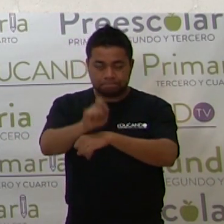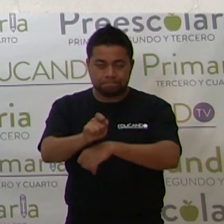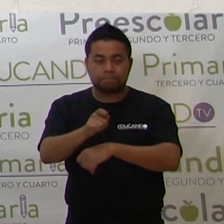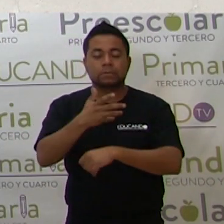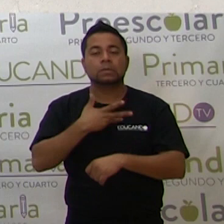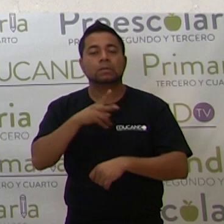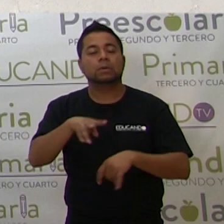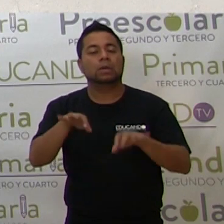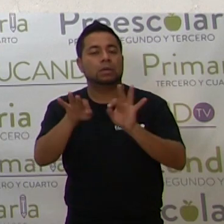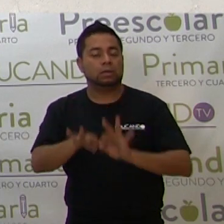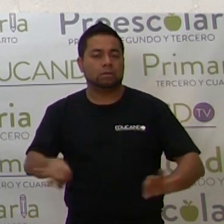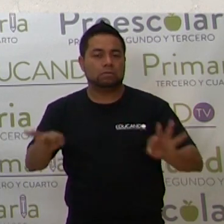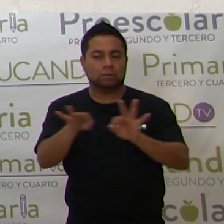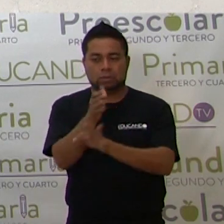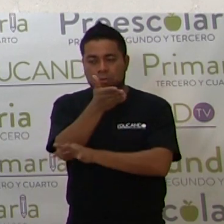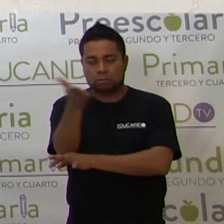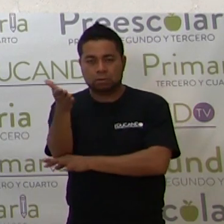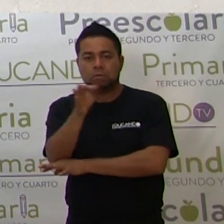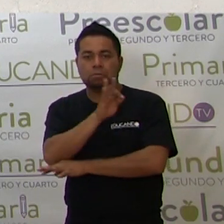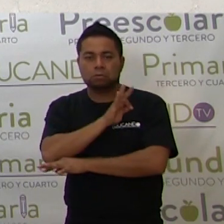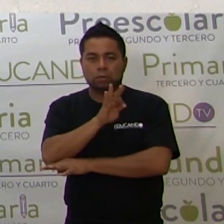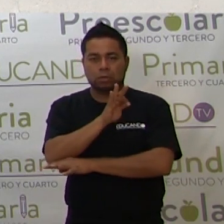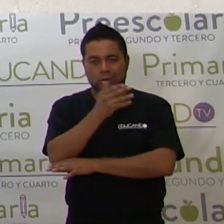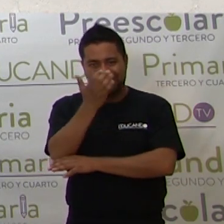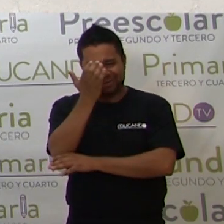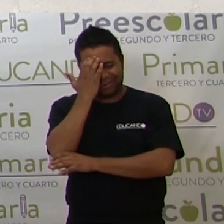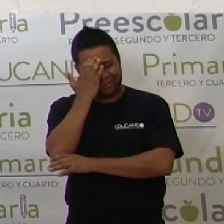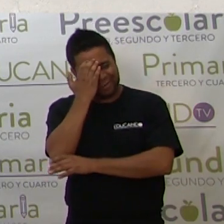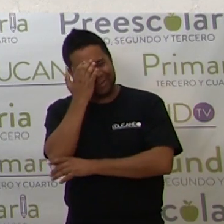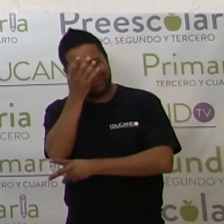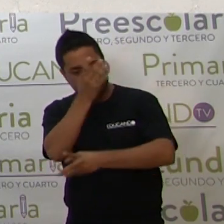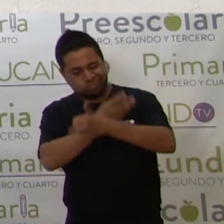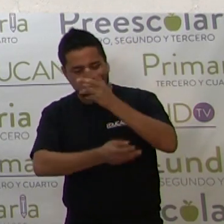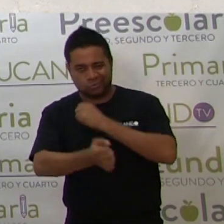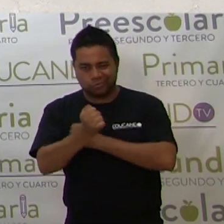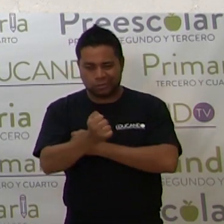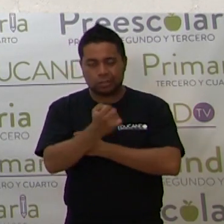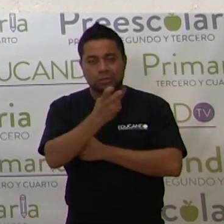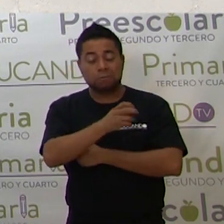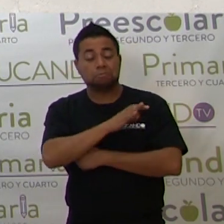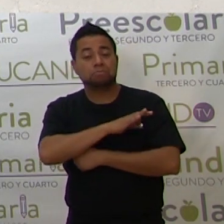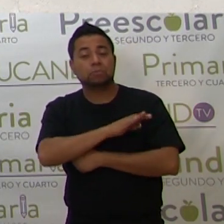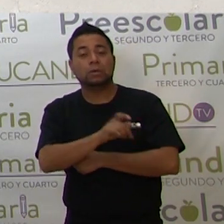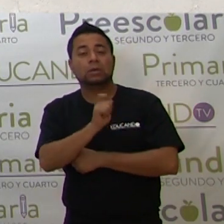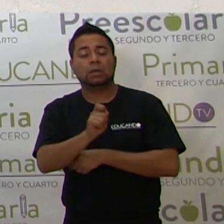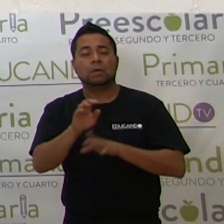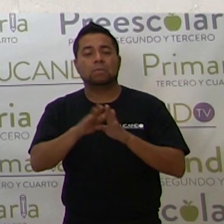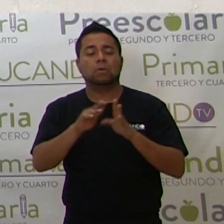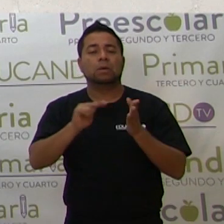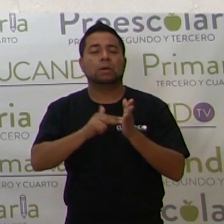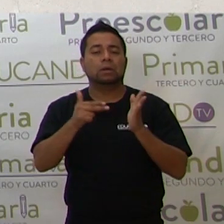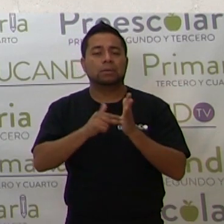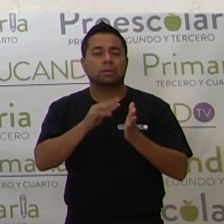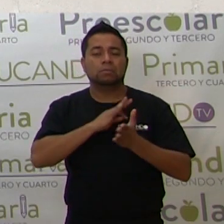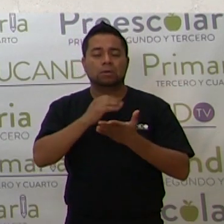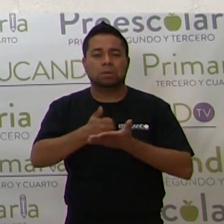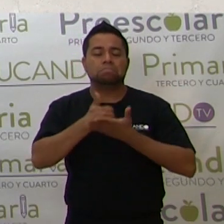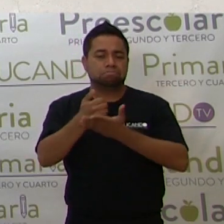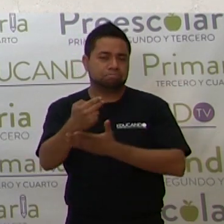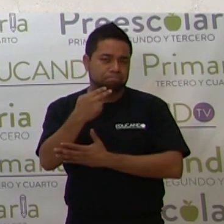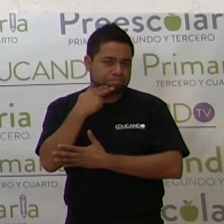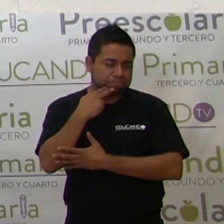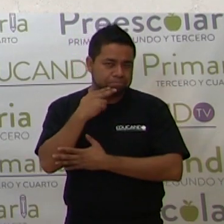es muy importante que ustedes puedan reforzar este contenido y hacer de esto una herramienta que podamos